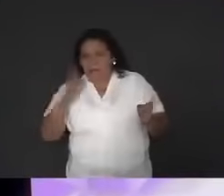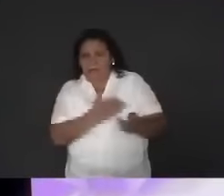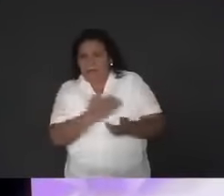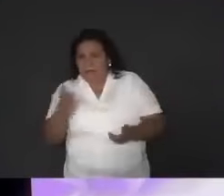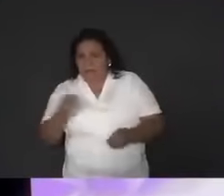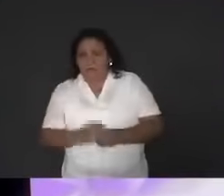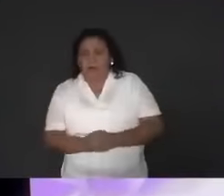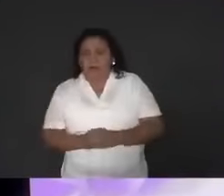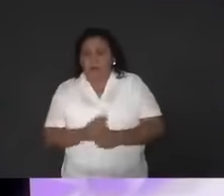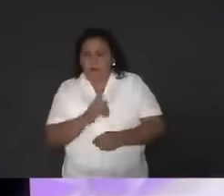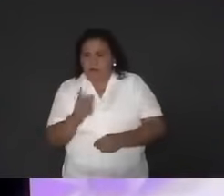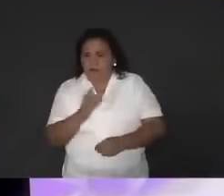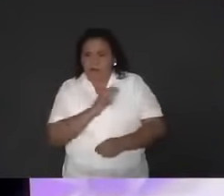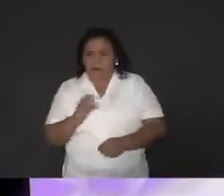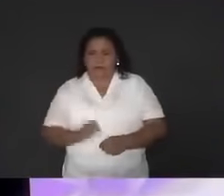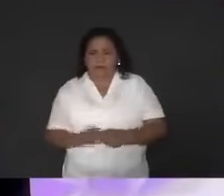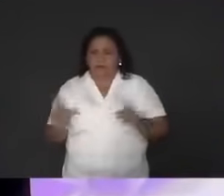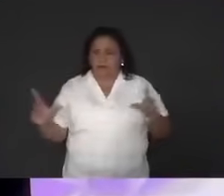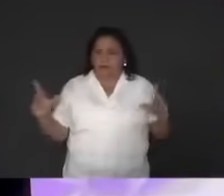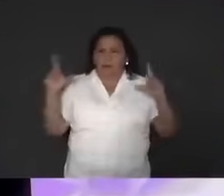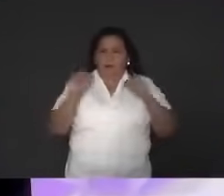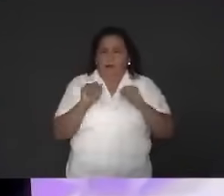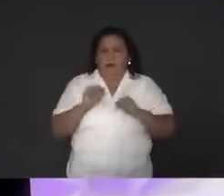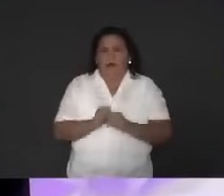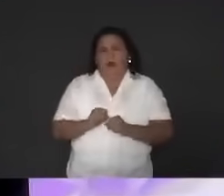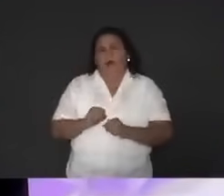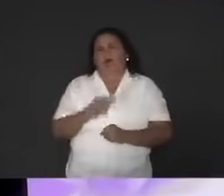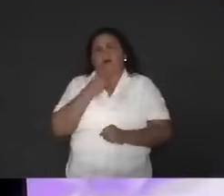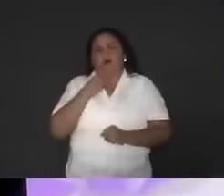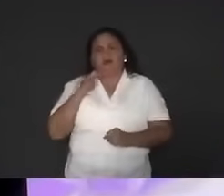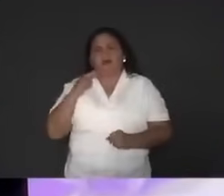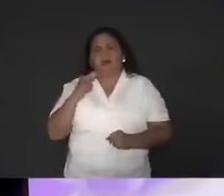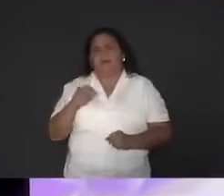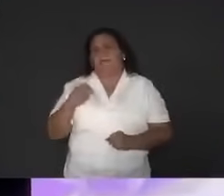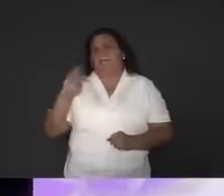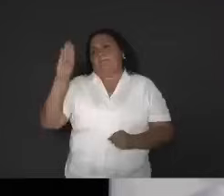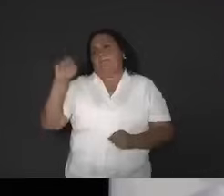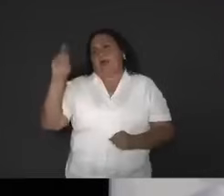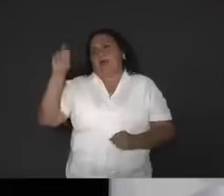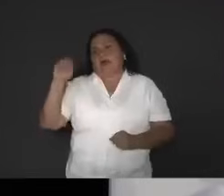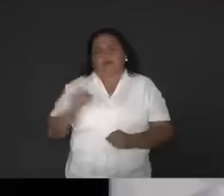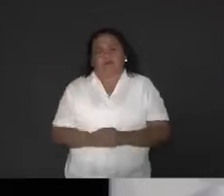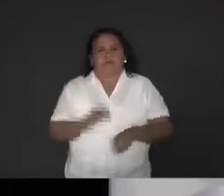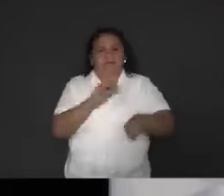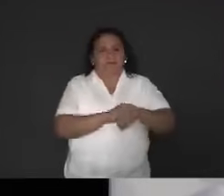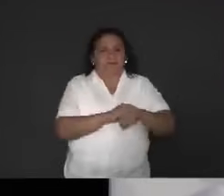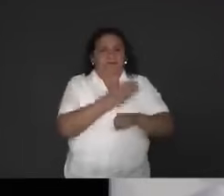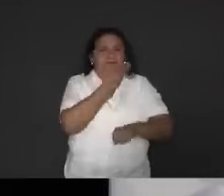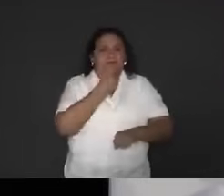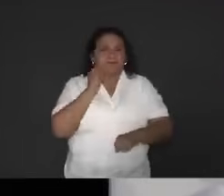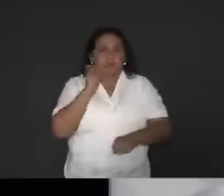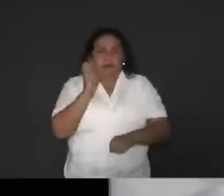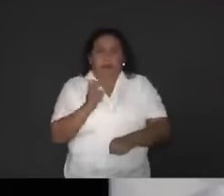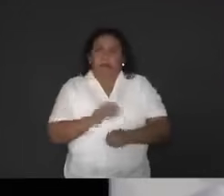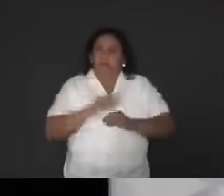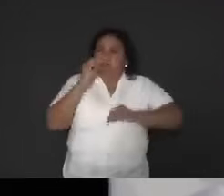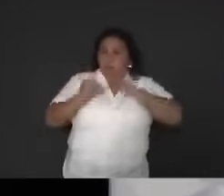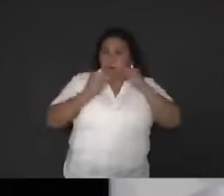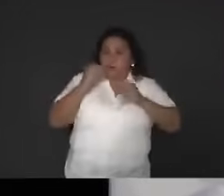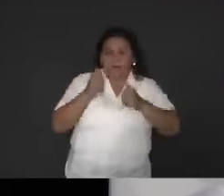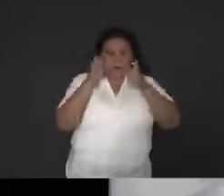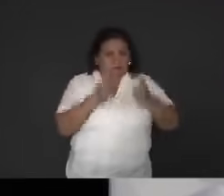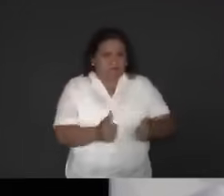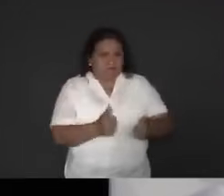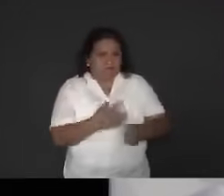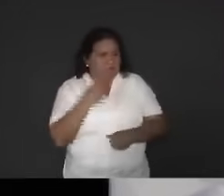de dar sus argumentos de cierre, candidato Renán Alberto Barrera Concha. Adelante. Amigas y amigos, en este debate ha quedado